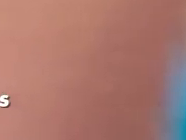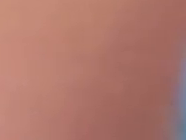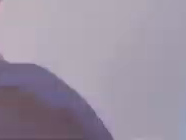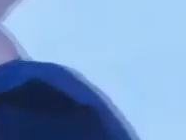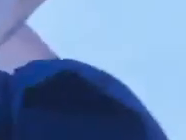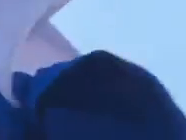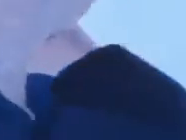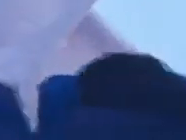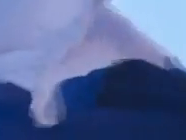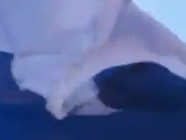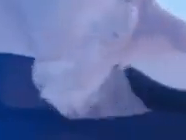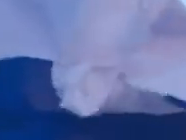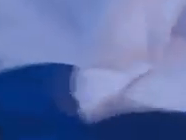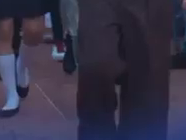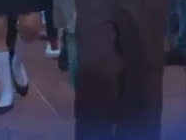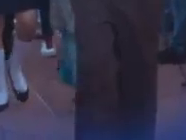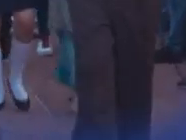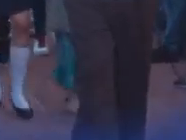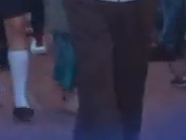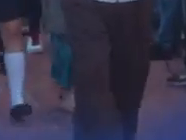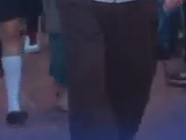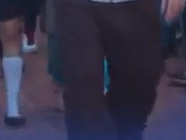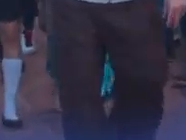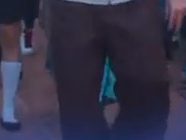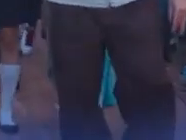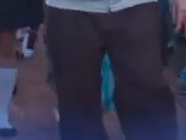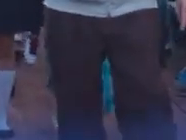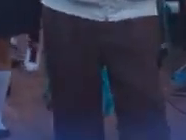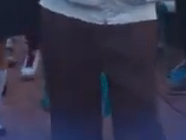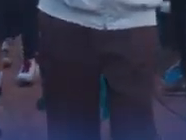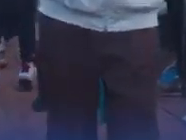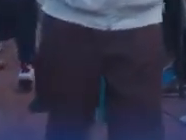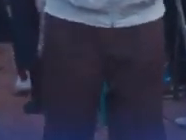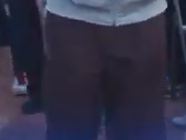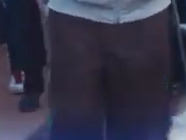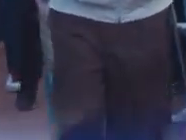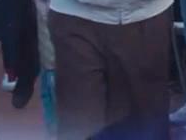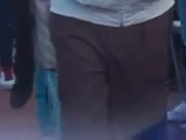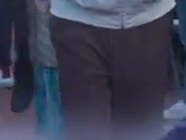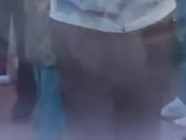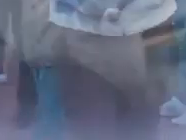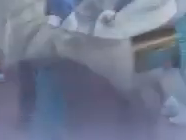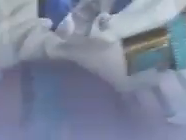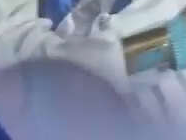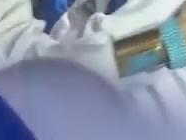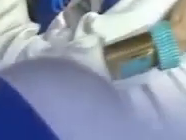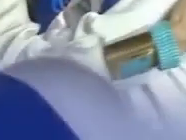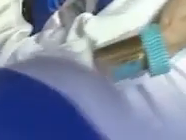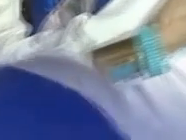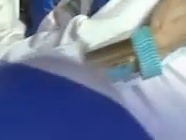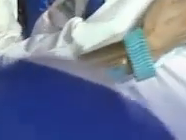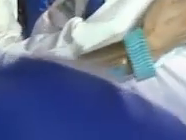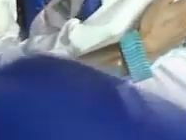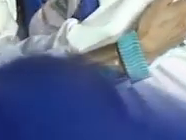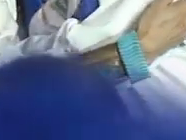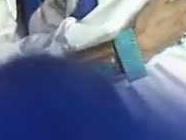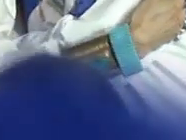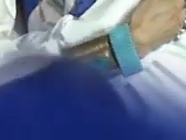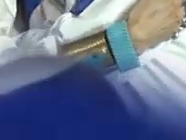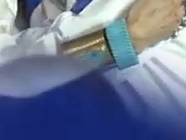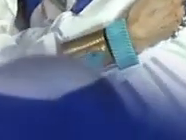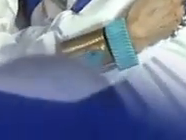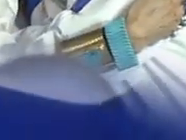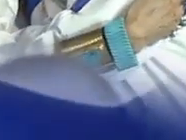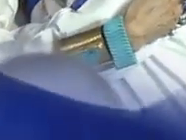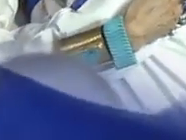practicamos. Honor a la patria, azul y blanco nos cobija, en amor, trabajo y paz. Patria para todos.